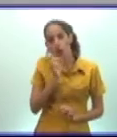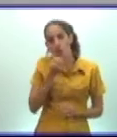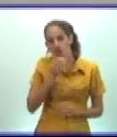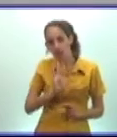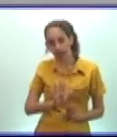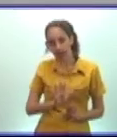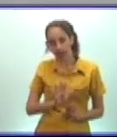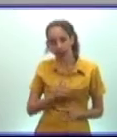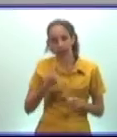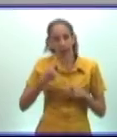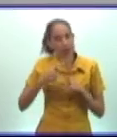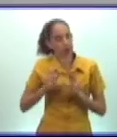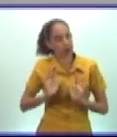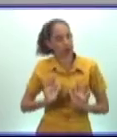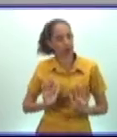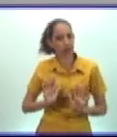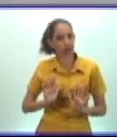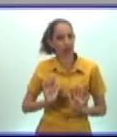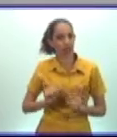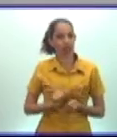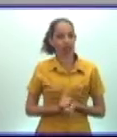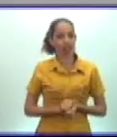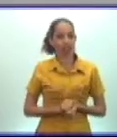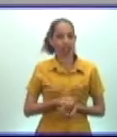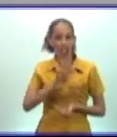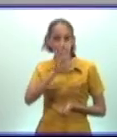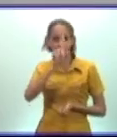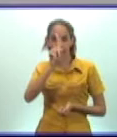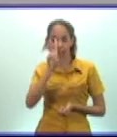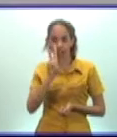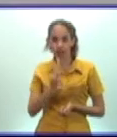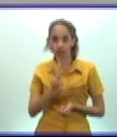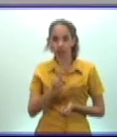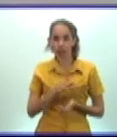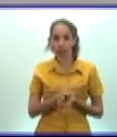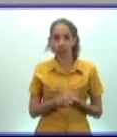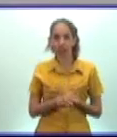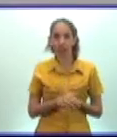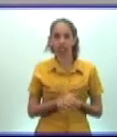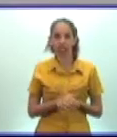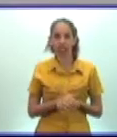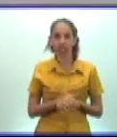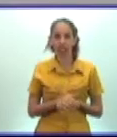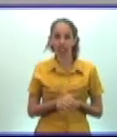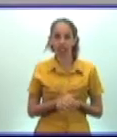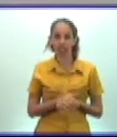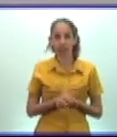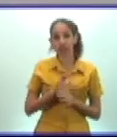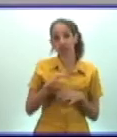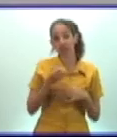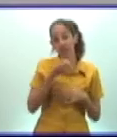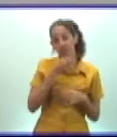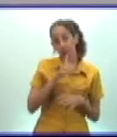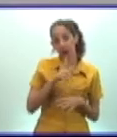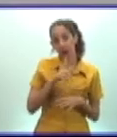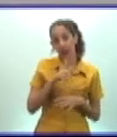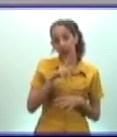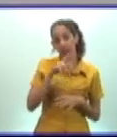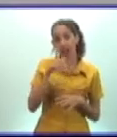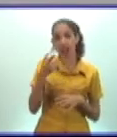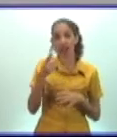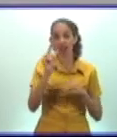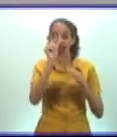es convertir 512 en potencia de A2, pero potencia de